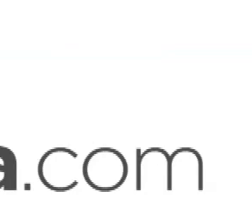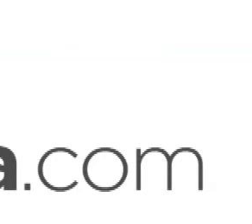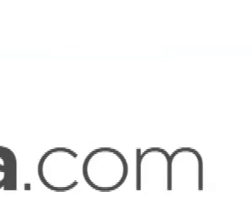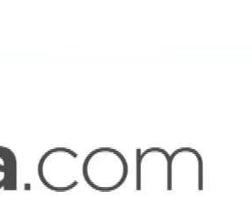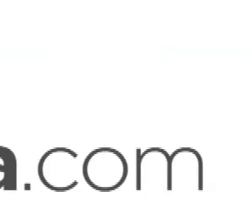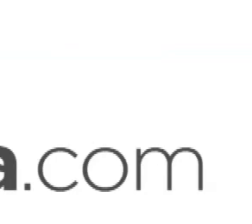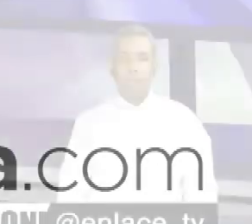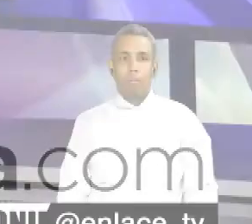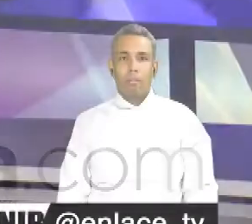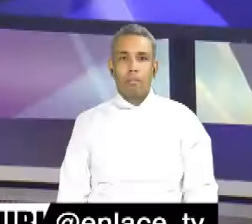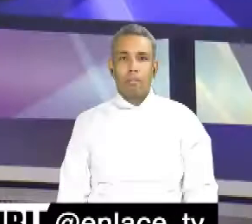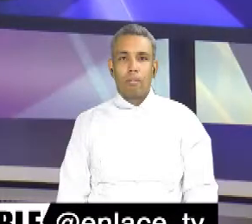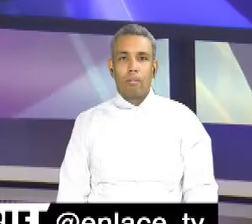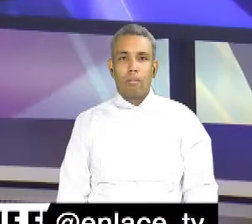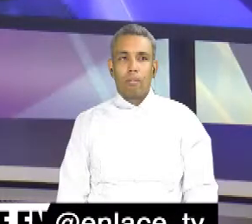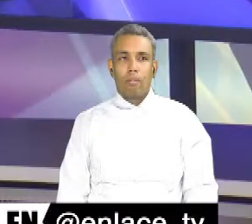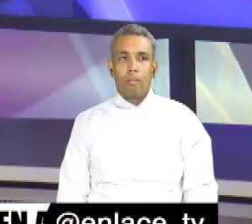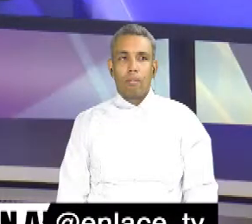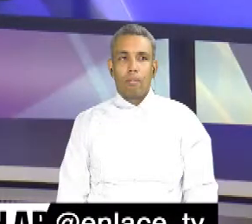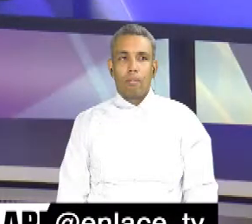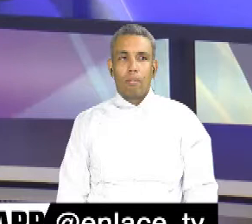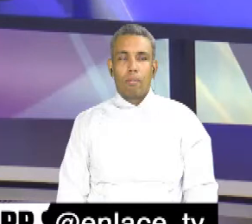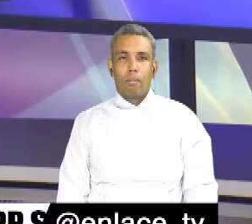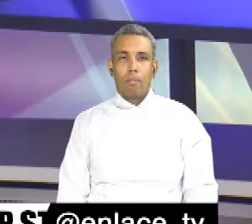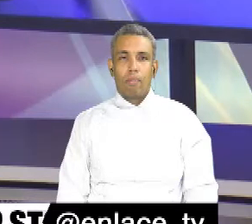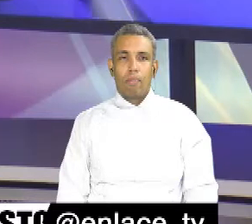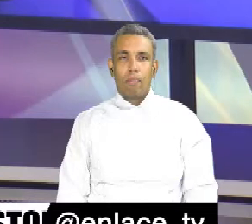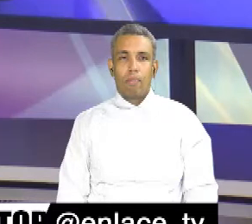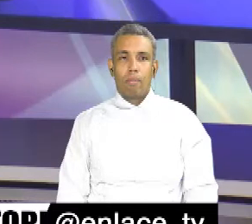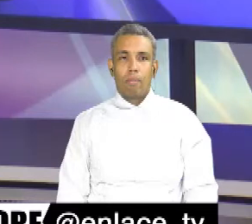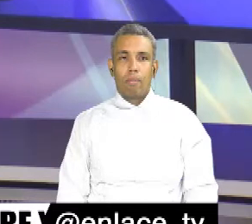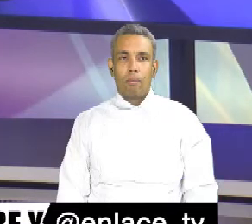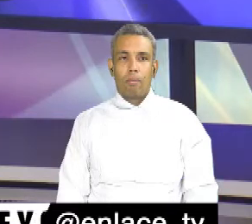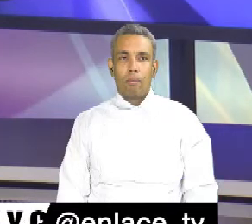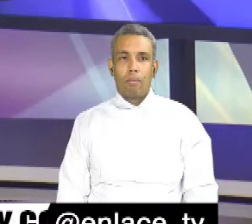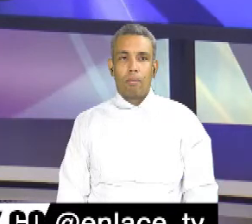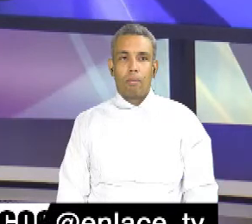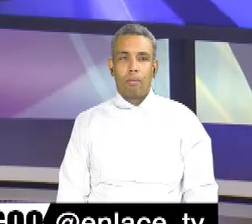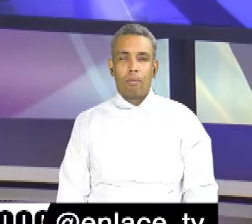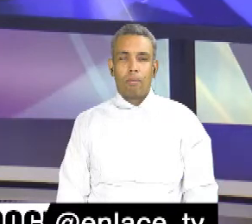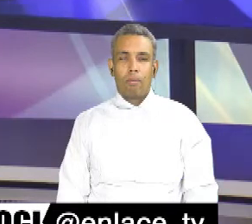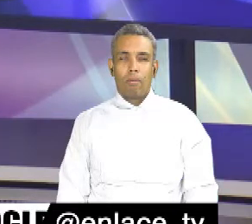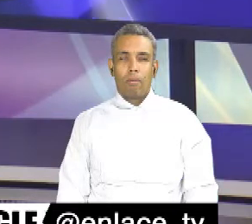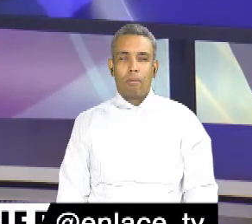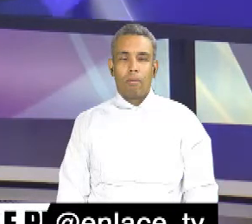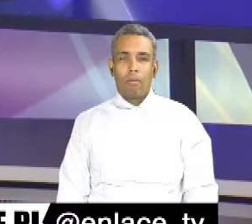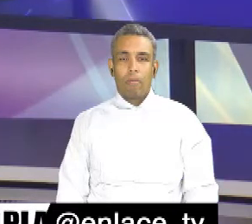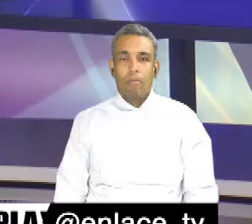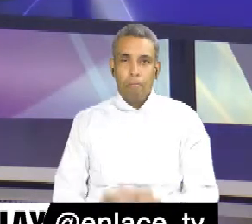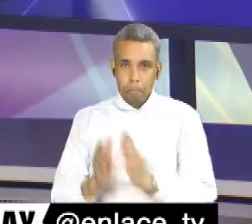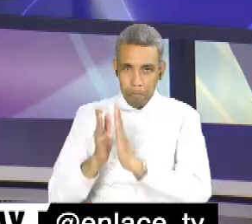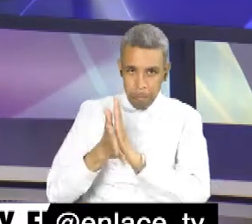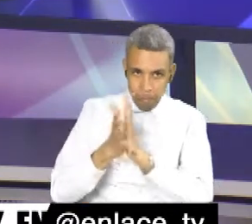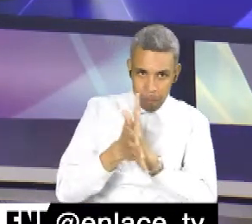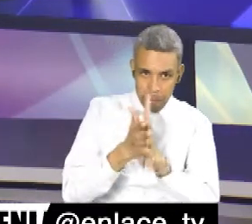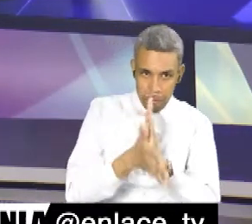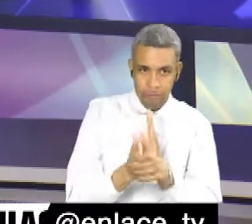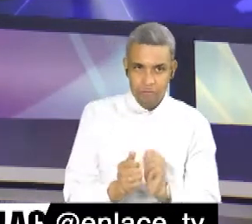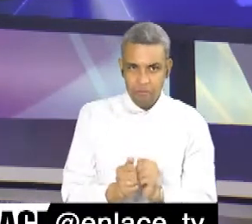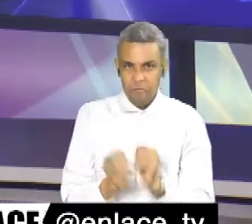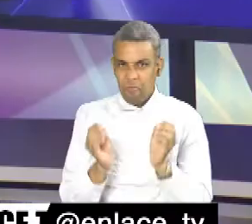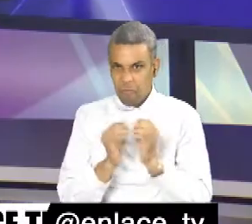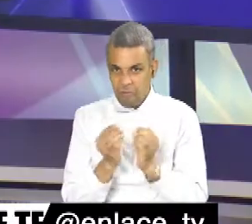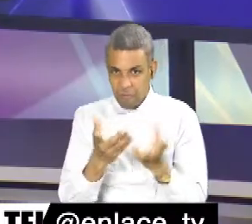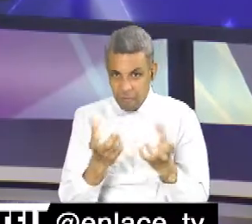601-0547. Y seguimos llevando a nuestra comunidad el acontecer de la ciudad y de la región. Estas y otras informaciones de Enlace